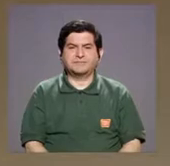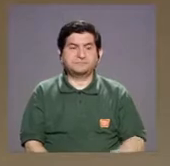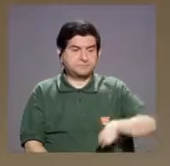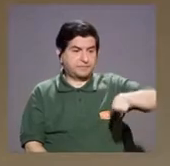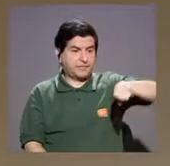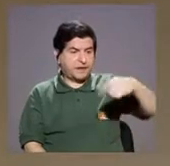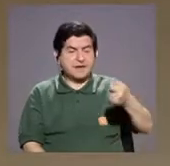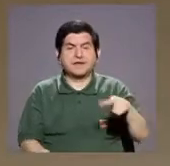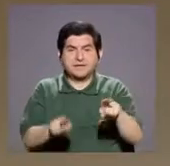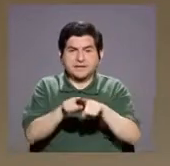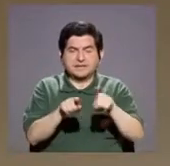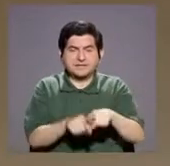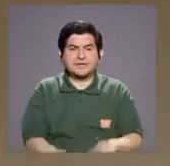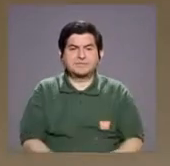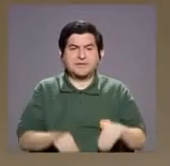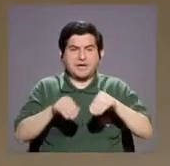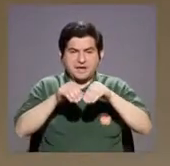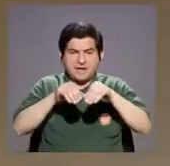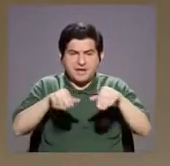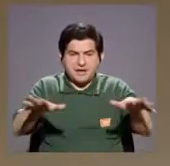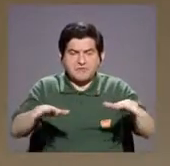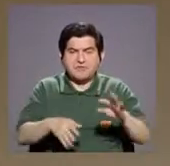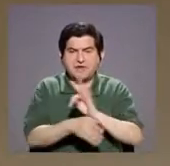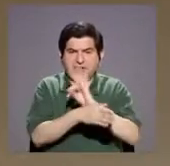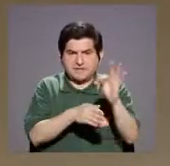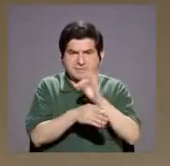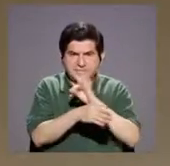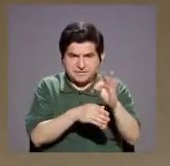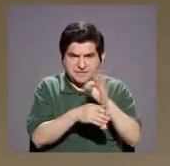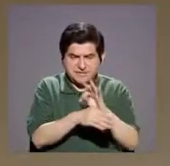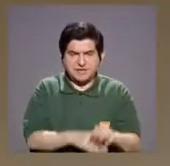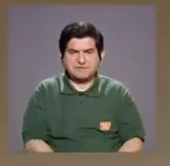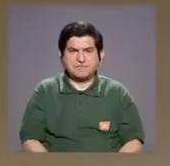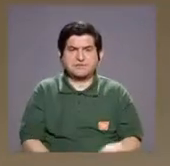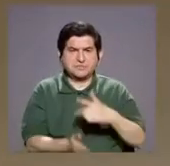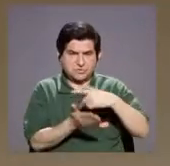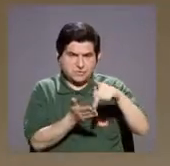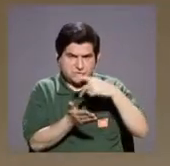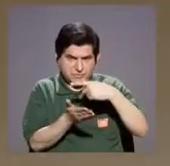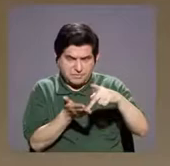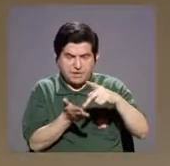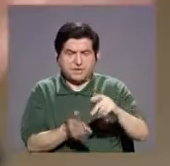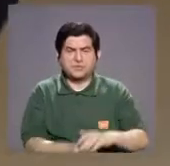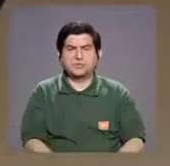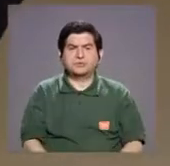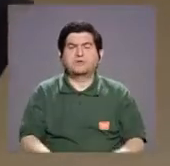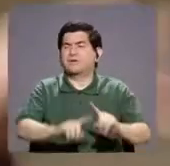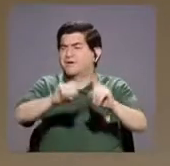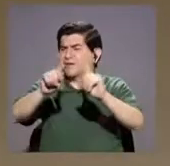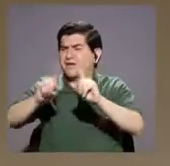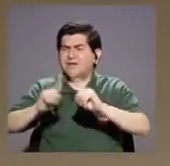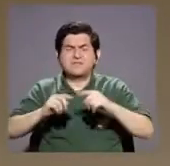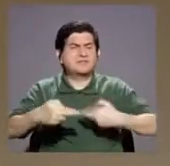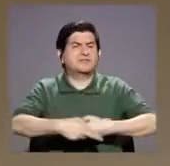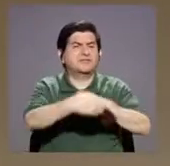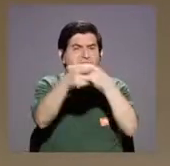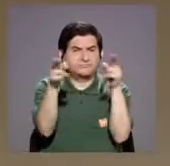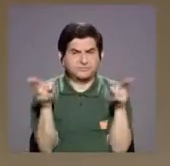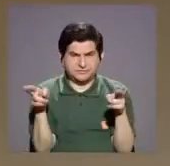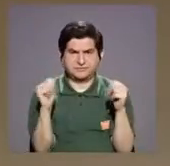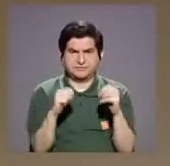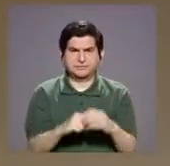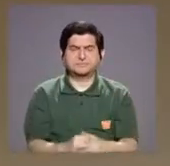canal en red de televisión de pago en distintas regiones